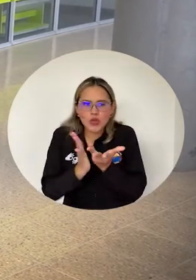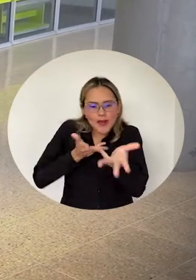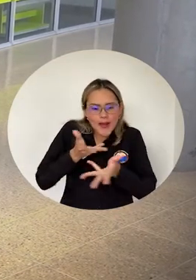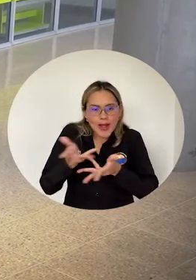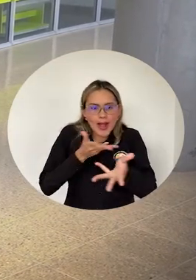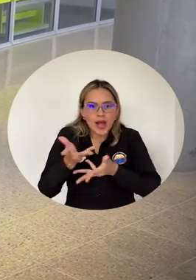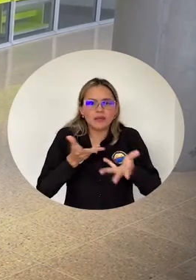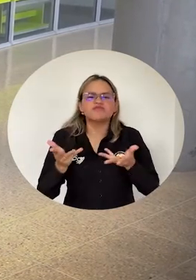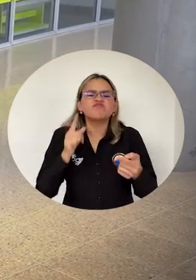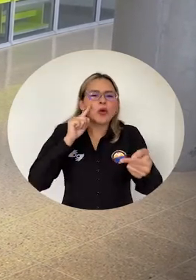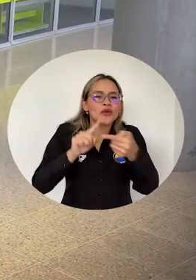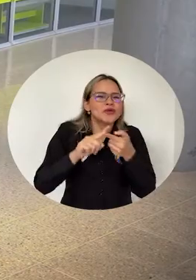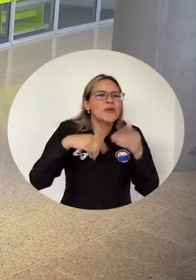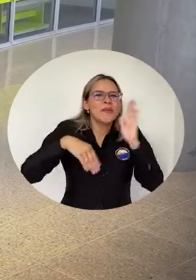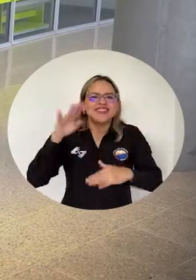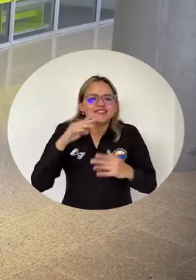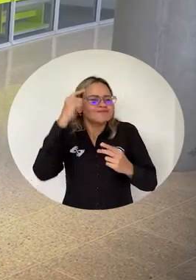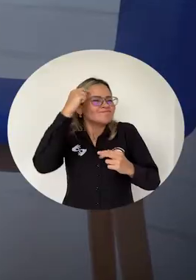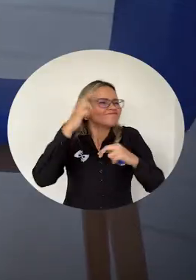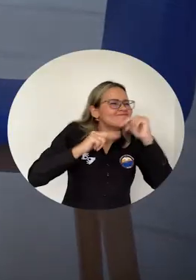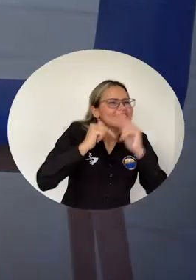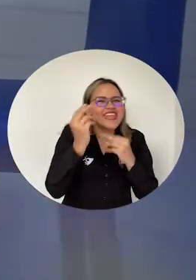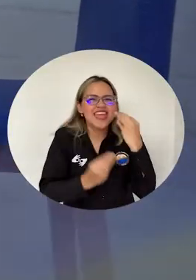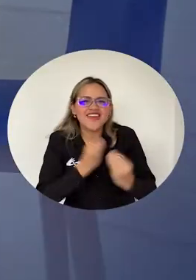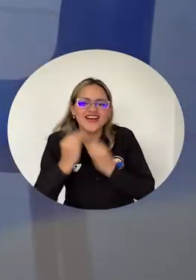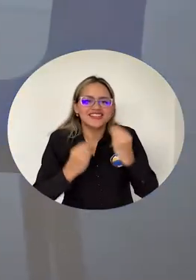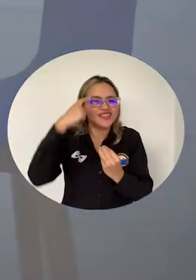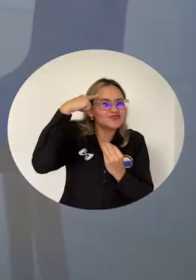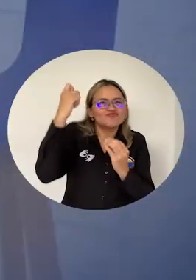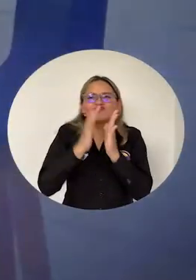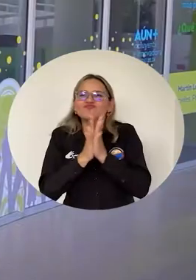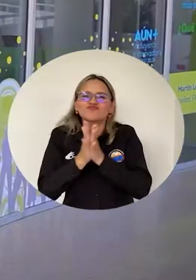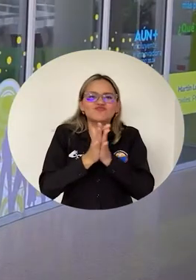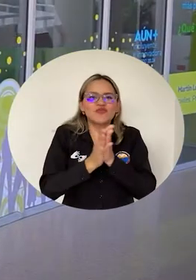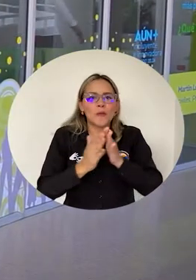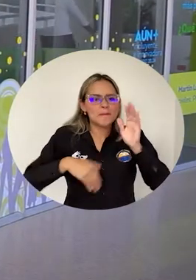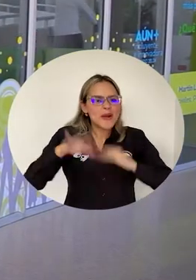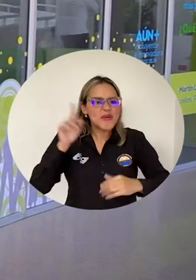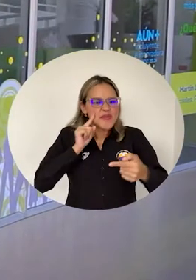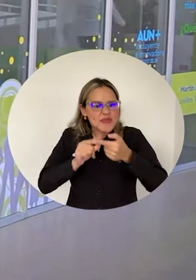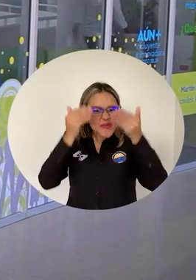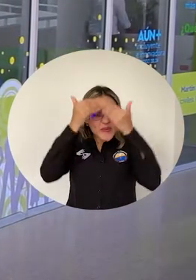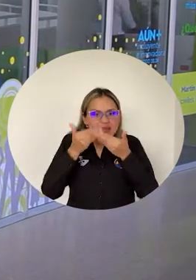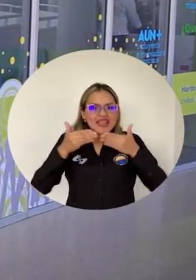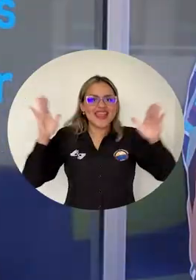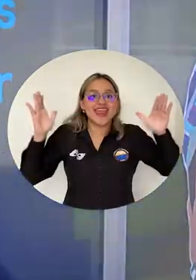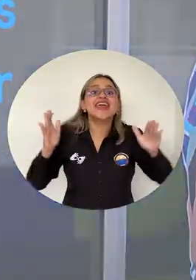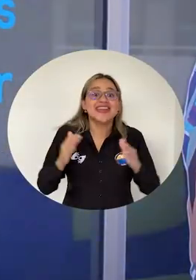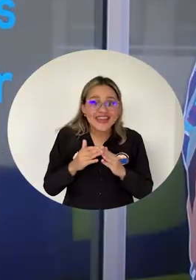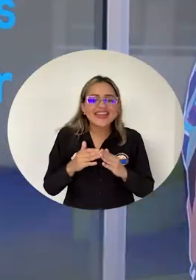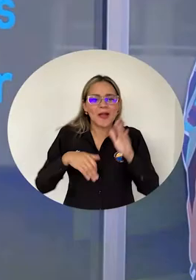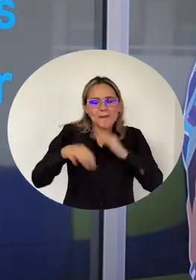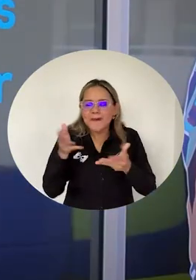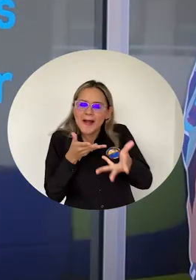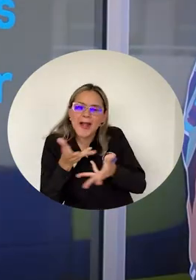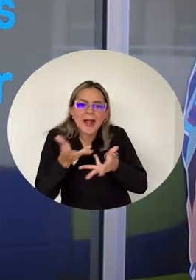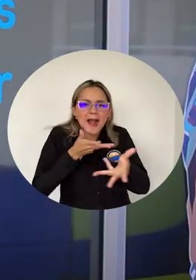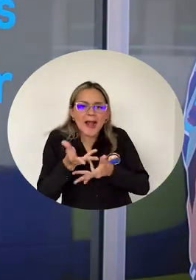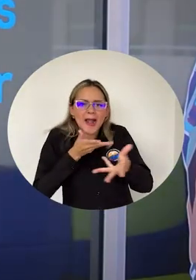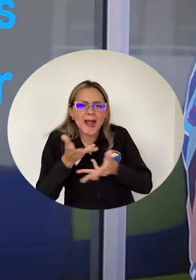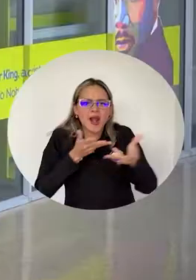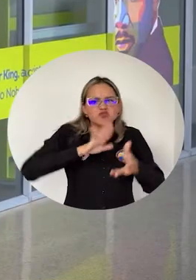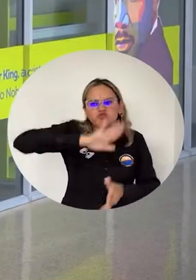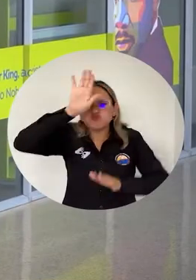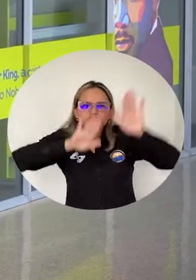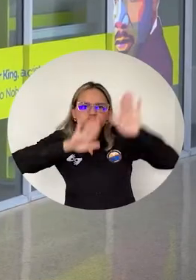Es un espacio para construir, es un espacio para soñar, es un espacio para divertirse Para hacer posible la democracia, para poder tener un espacio en el